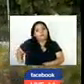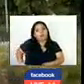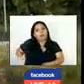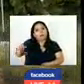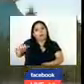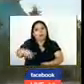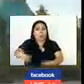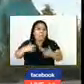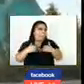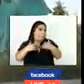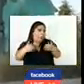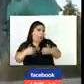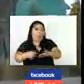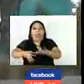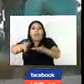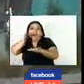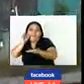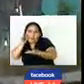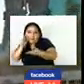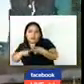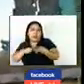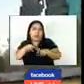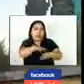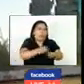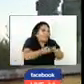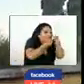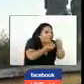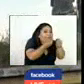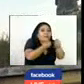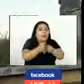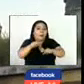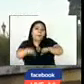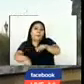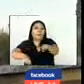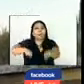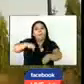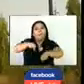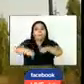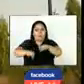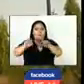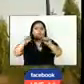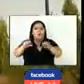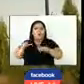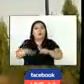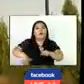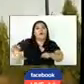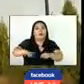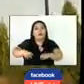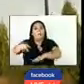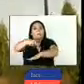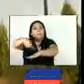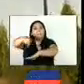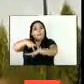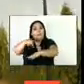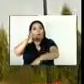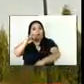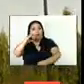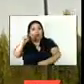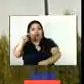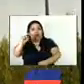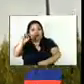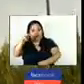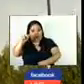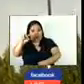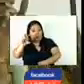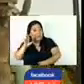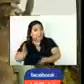anfiteatro, cafeterías, zonas verdes, una ciclovía que conecte con el Parque Bicentenario son los elementos con los que